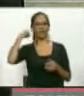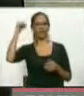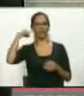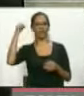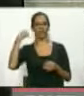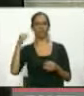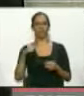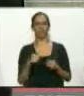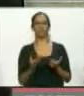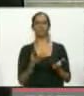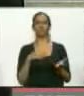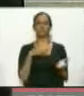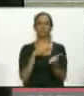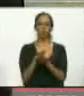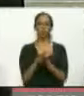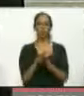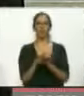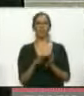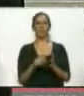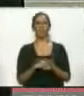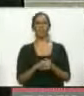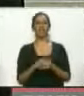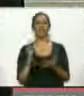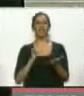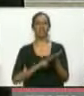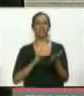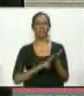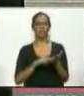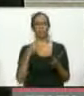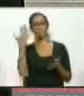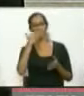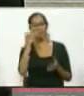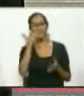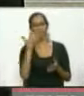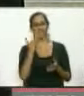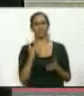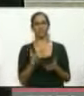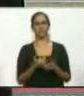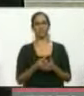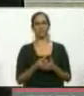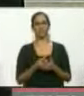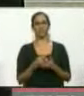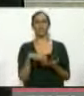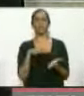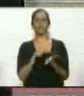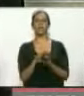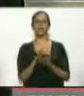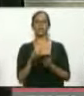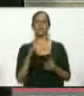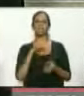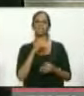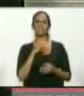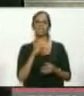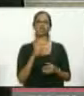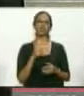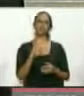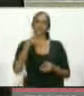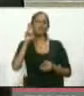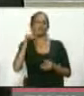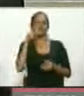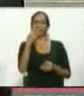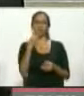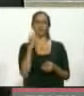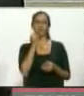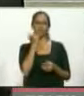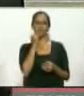siguiente vídeo a propósito de las realidades parecidas verdad lo que está pasando en chile yo yo nunca había visto una